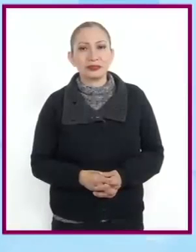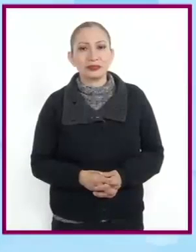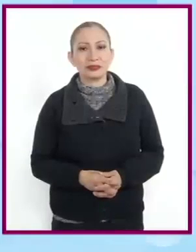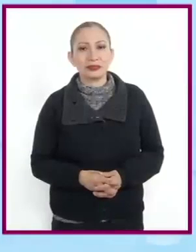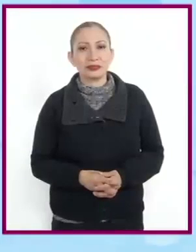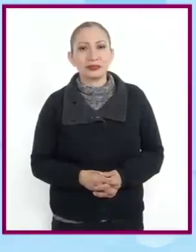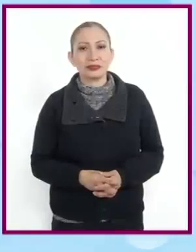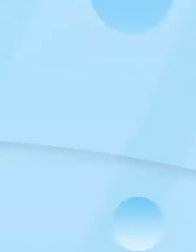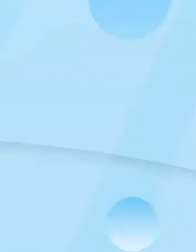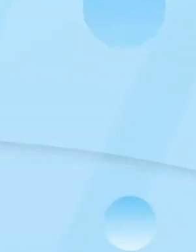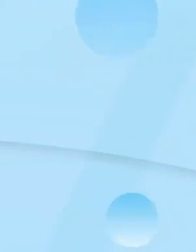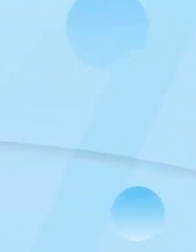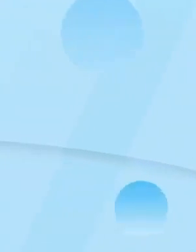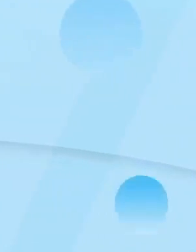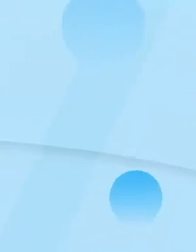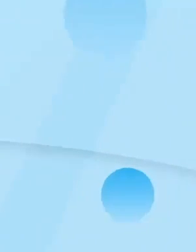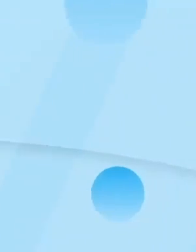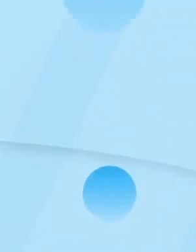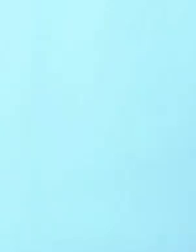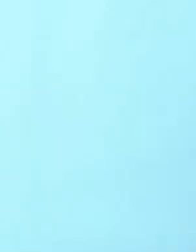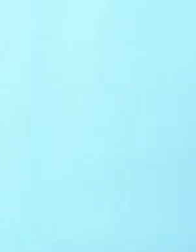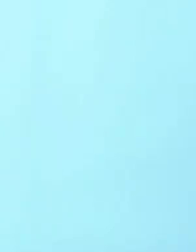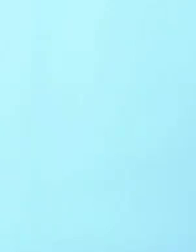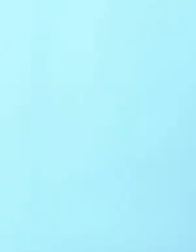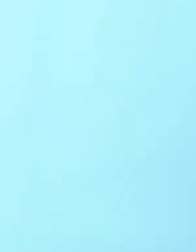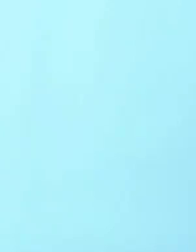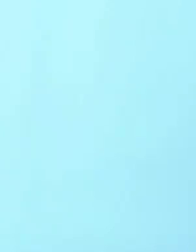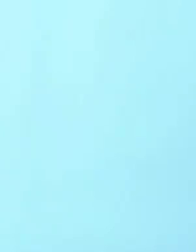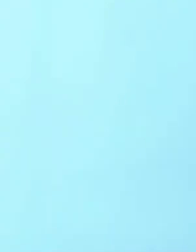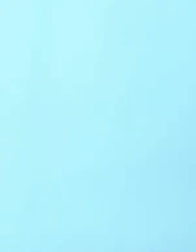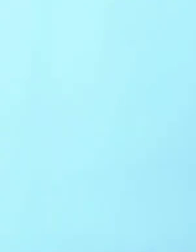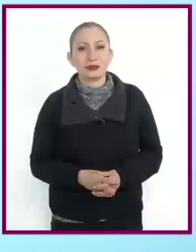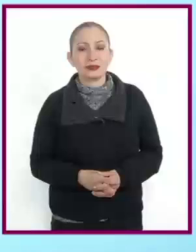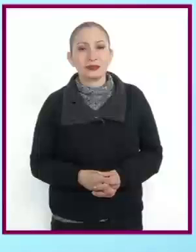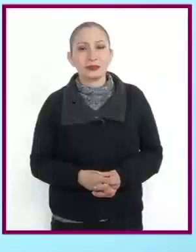las siguientes preguntas. ¿Qué es un reto?